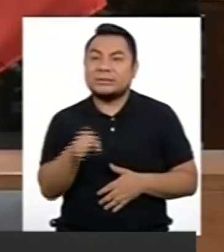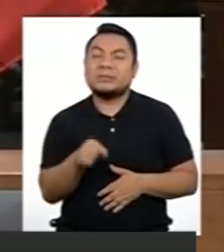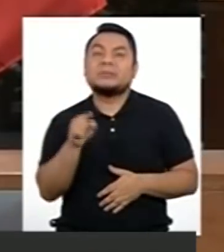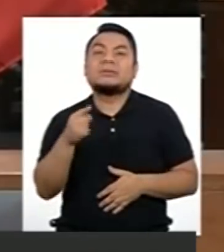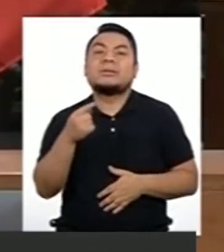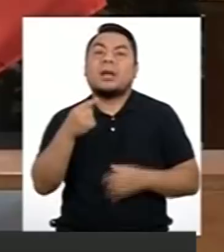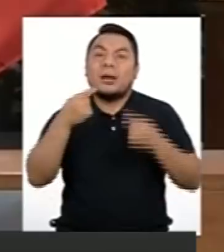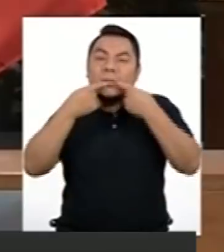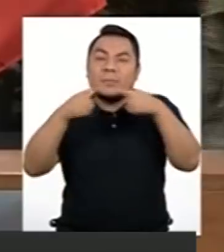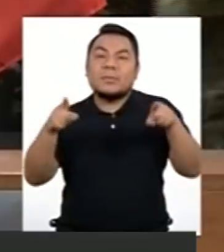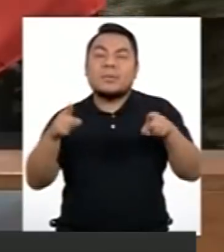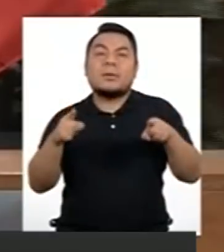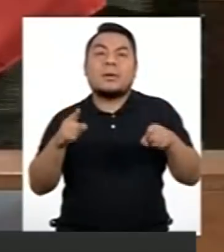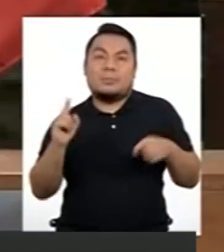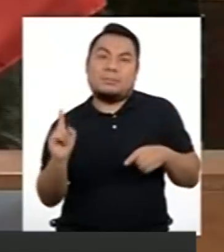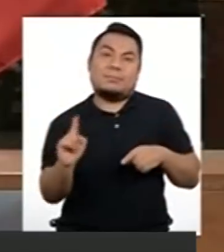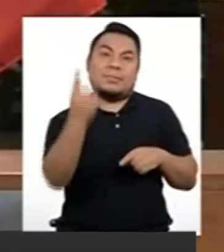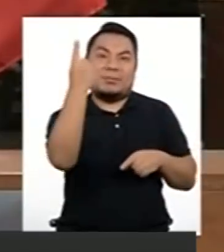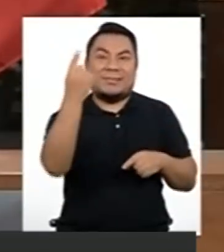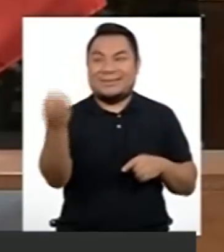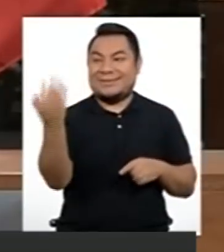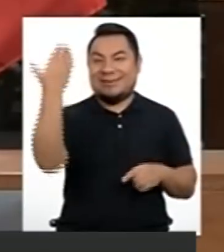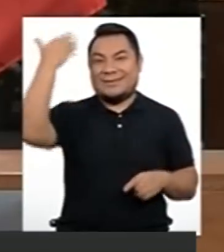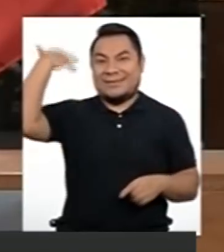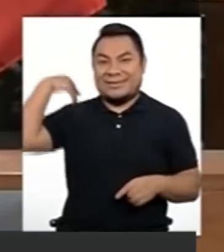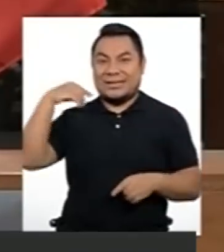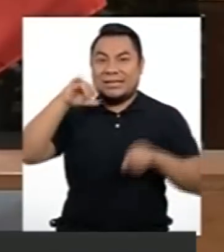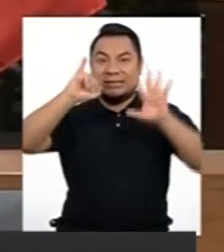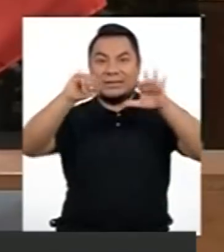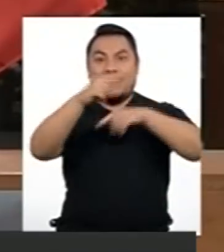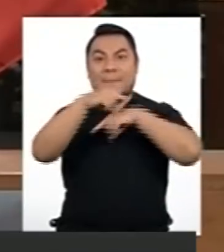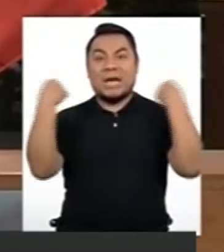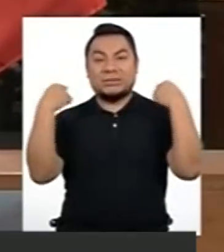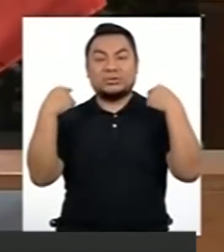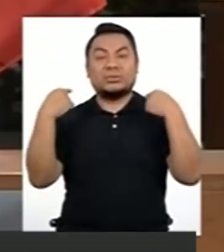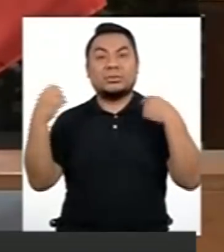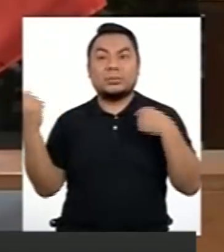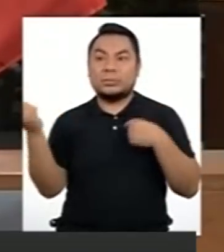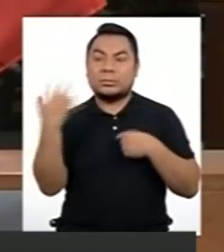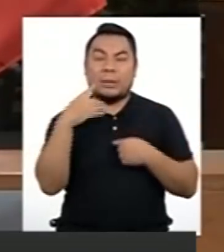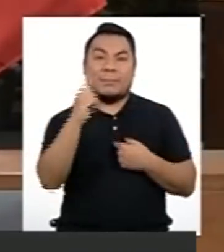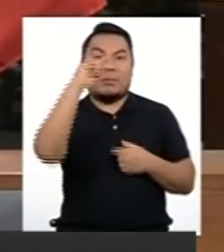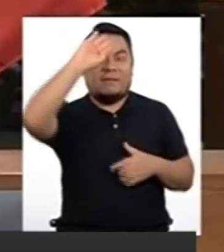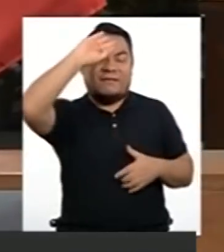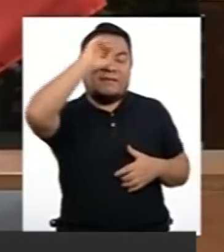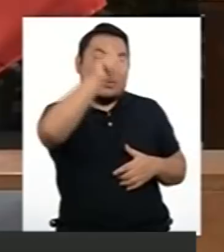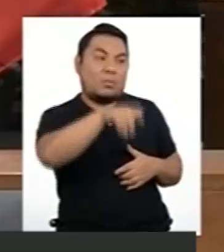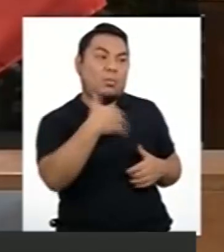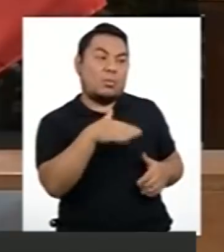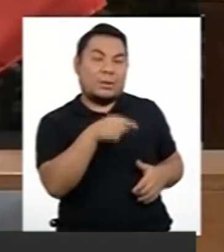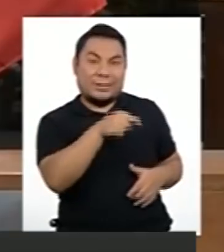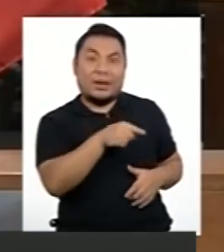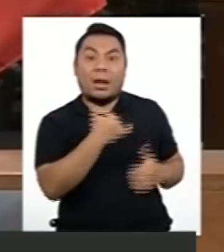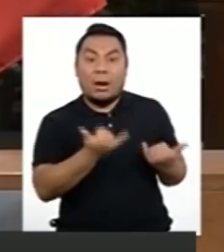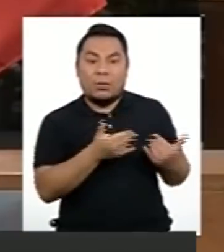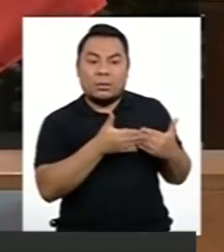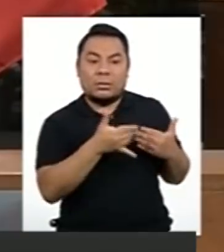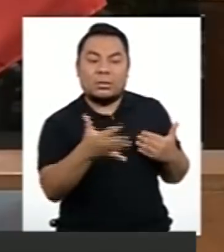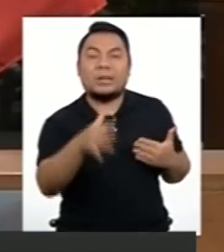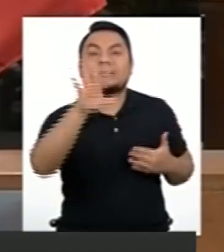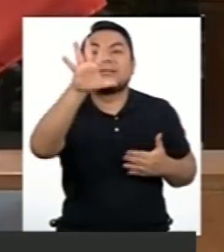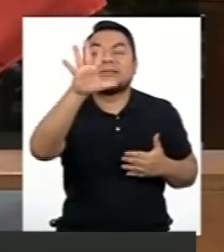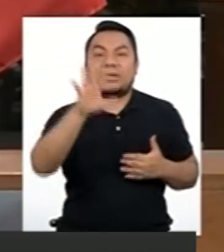se anunció el primer caso. Recuerden, el 6 de marzo se dio el primer caso y hoy estamos 5 de